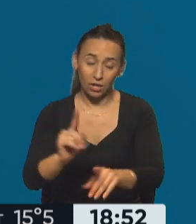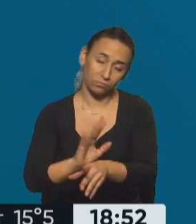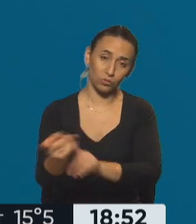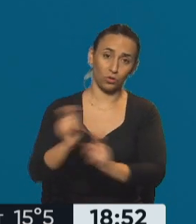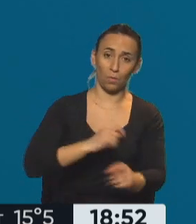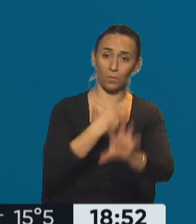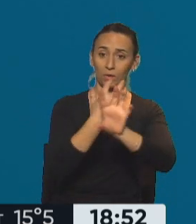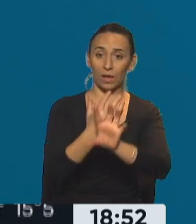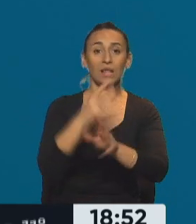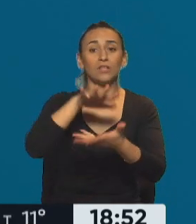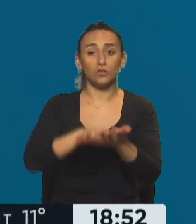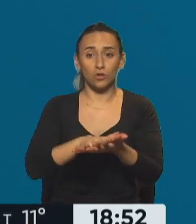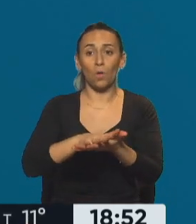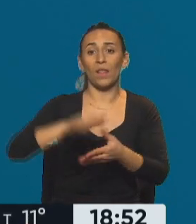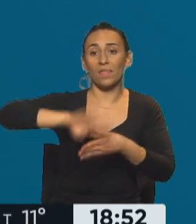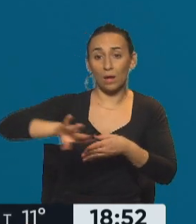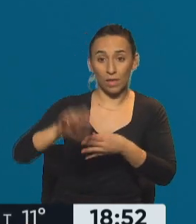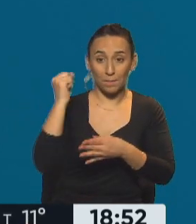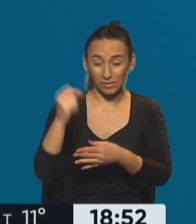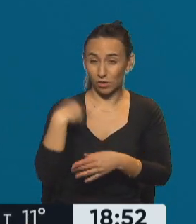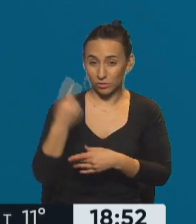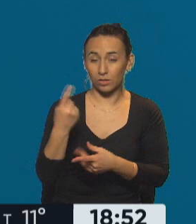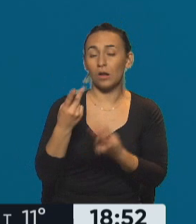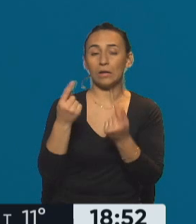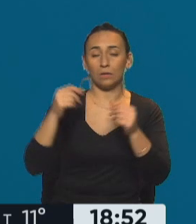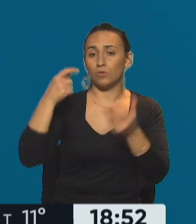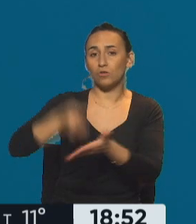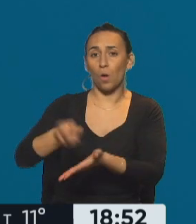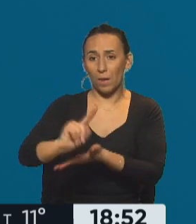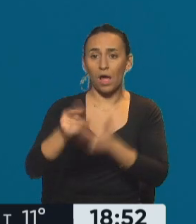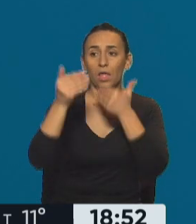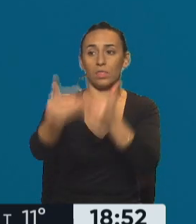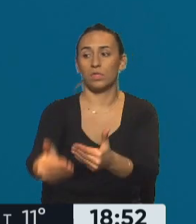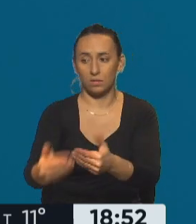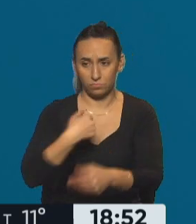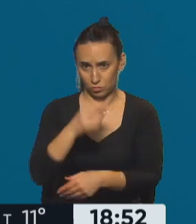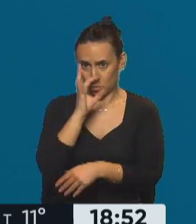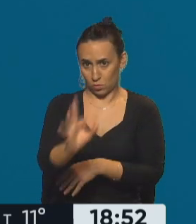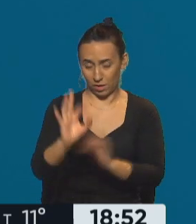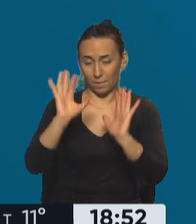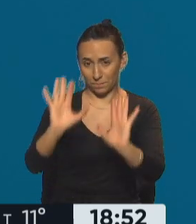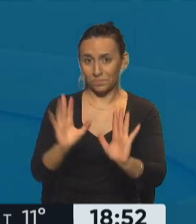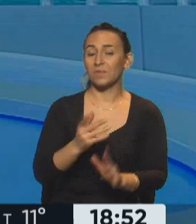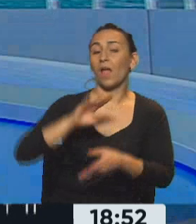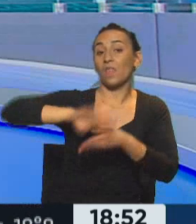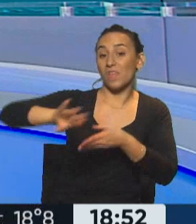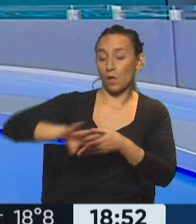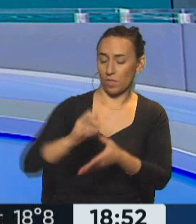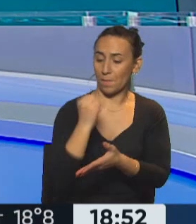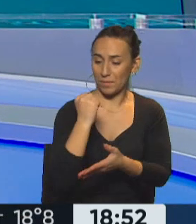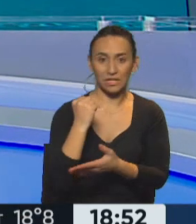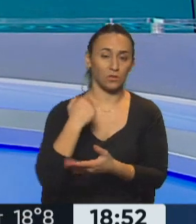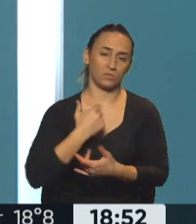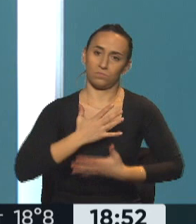defaultear deuda en pesos, nuestro gobierno jamás haría eso. El crédito en la moneda propia es un pilar de todo